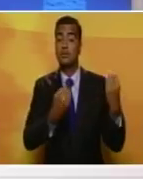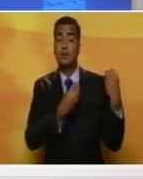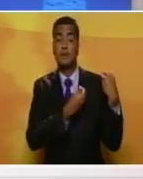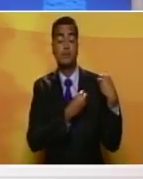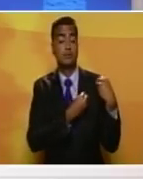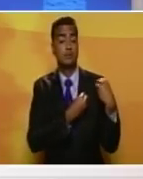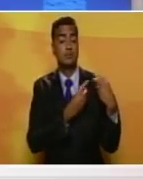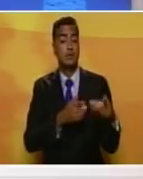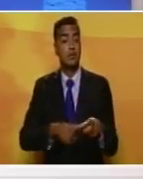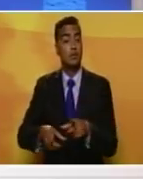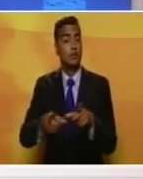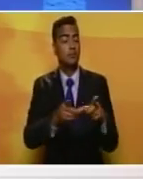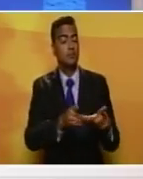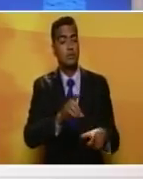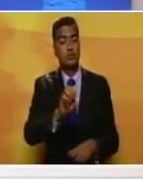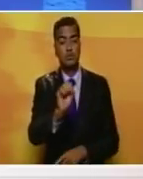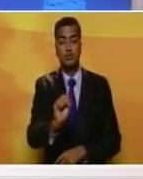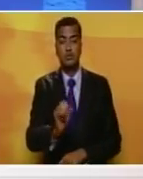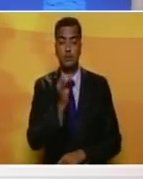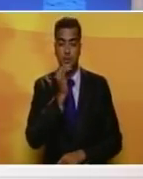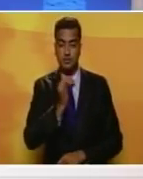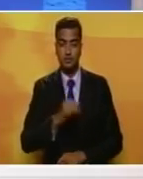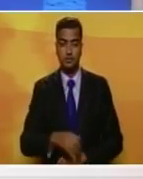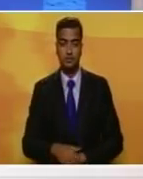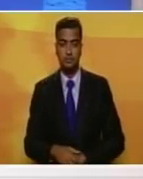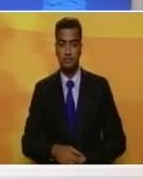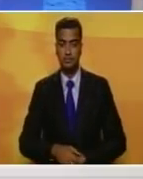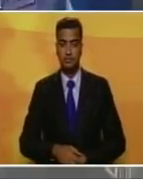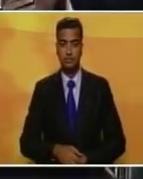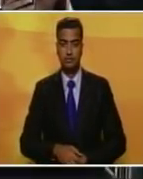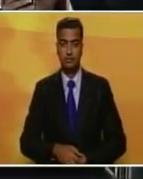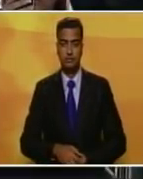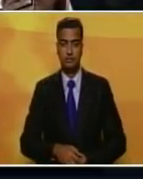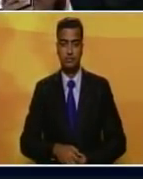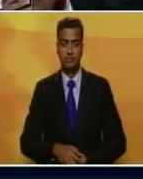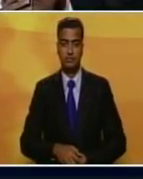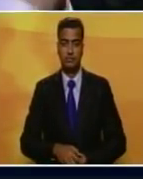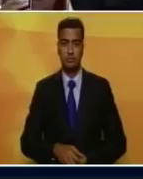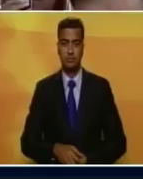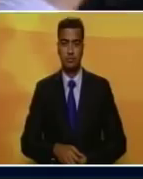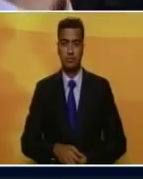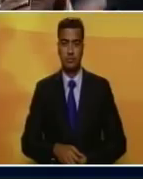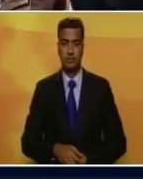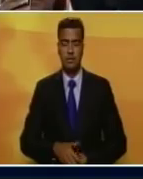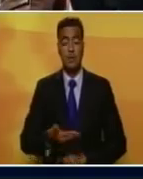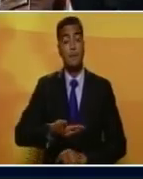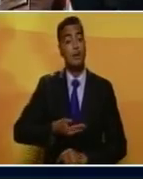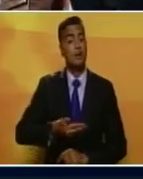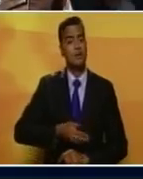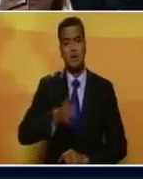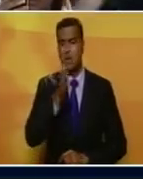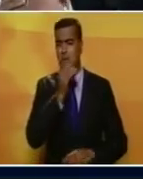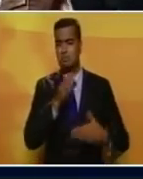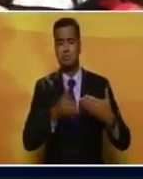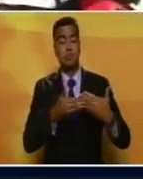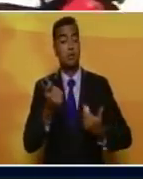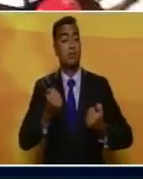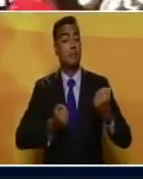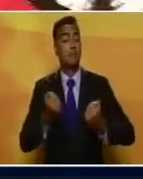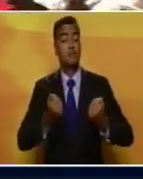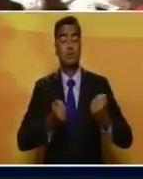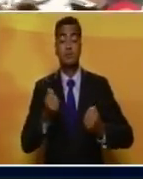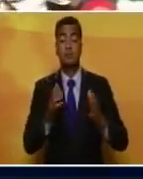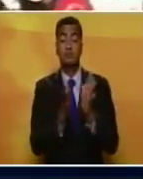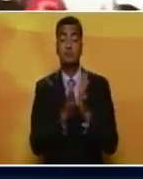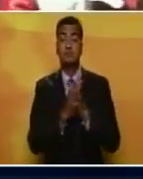condiciones desventajosas. Santiago Gutiérrez, Noticiero Venevisión. El alcalde del municipio Sucre, José Vicente Rangel Ábalos, calificó como